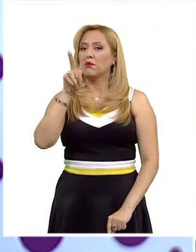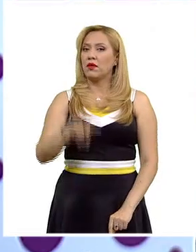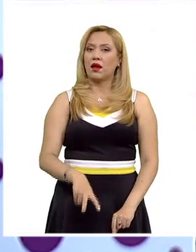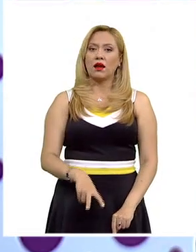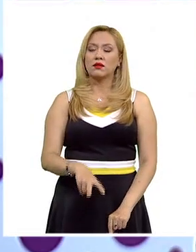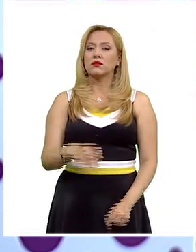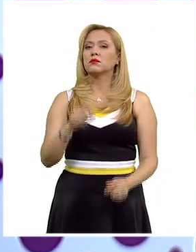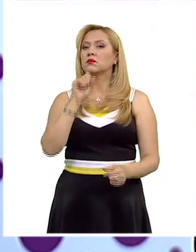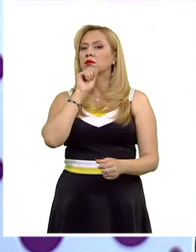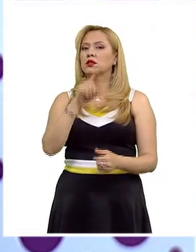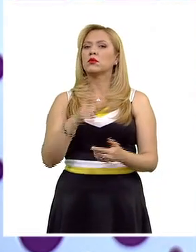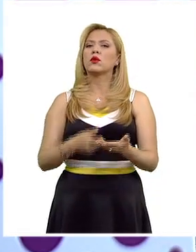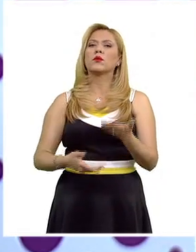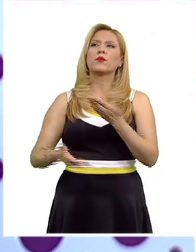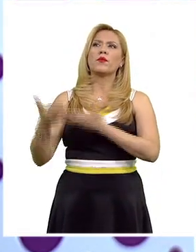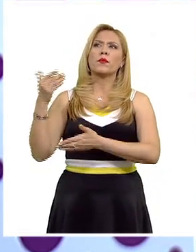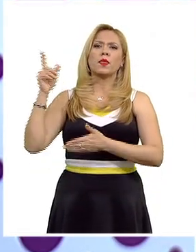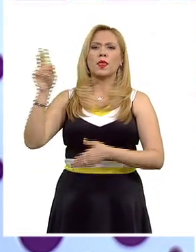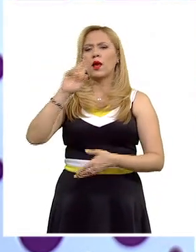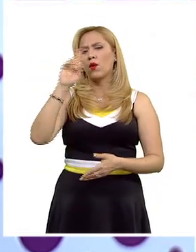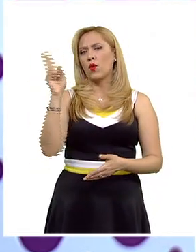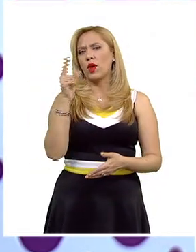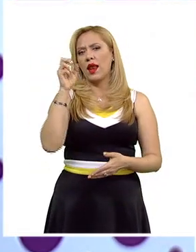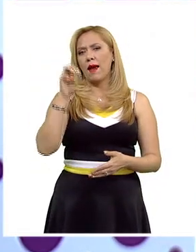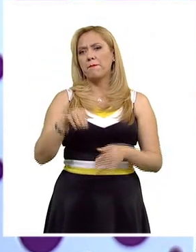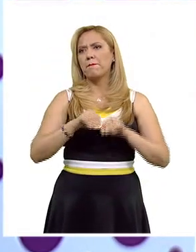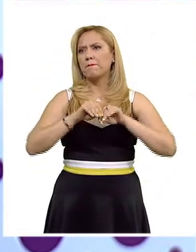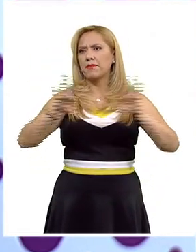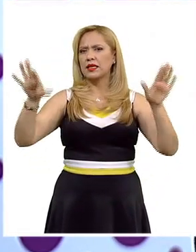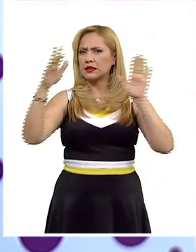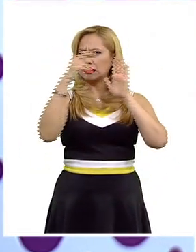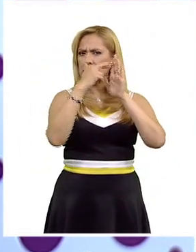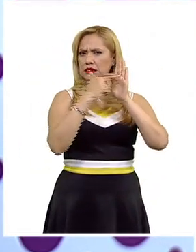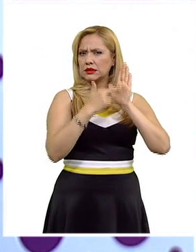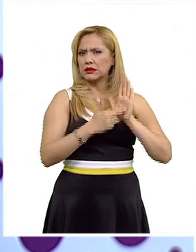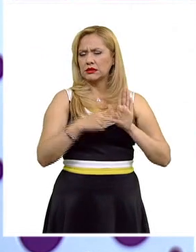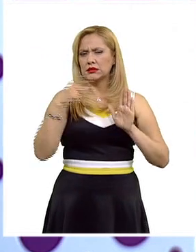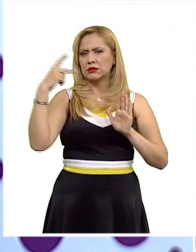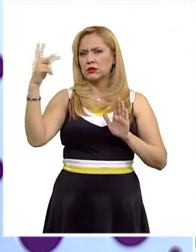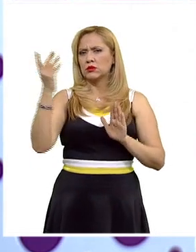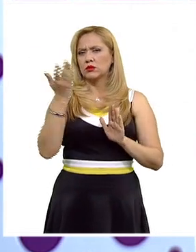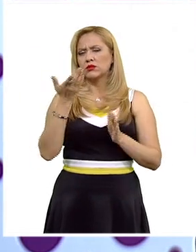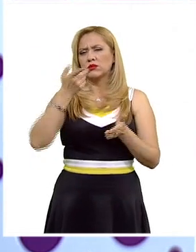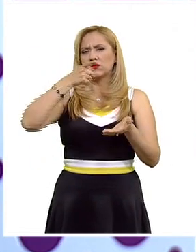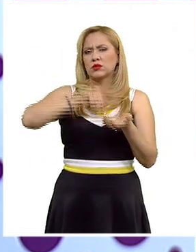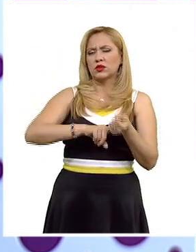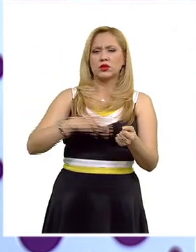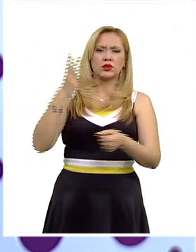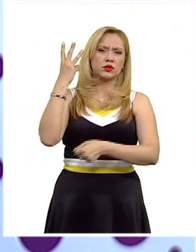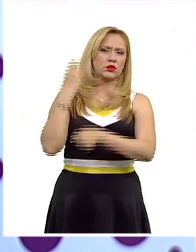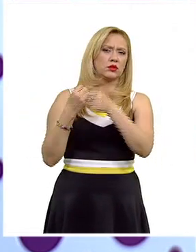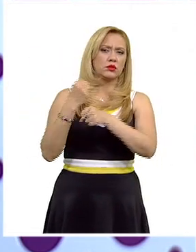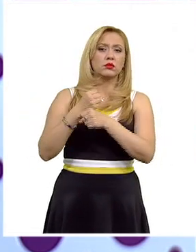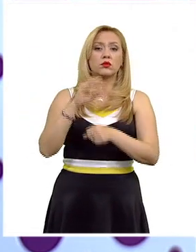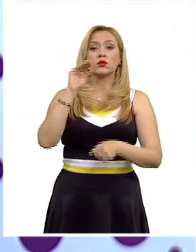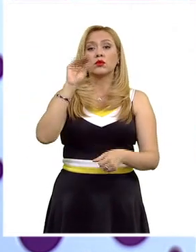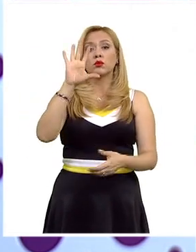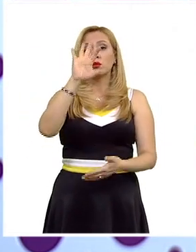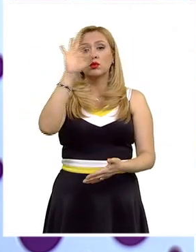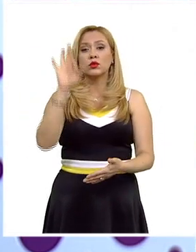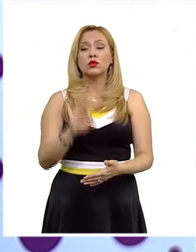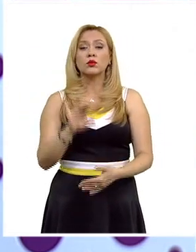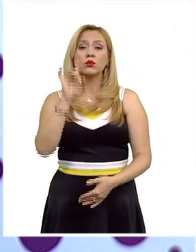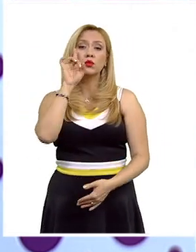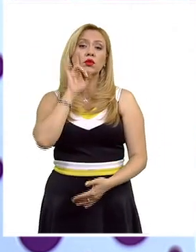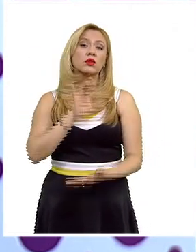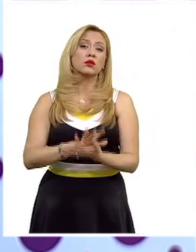el caso del protocolo de la UNAM, que se publicó hace casi 3 años, pues más del 95% de las víctimas